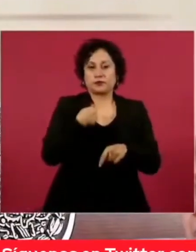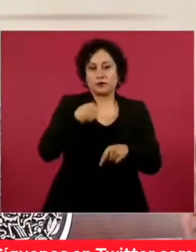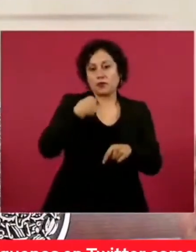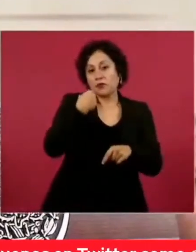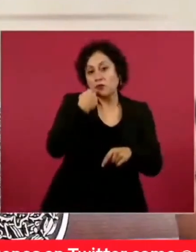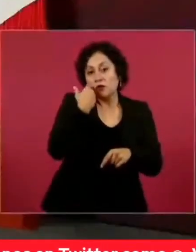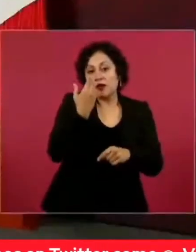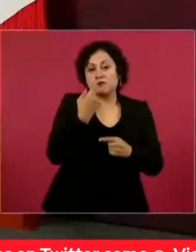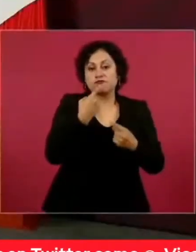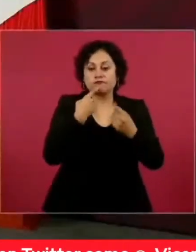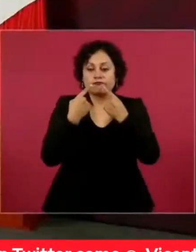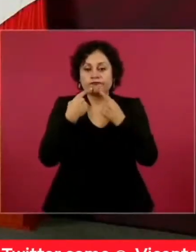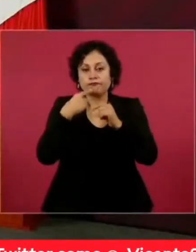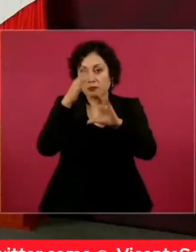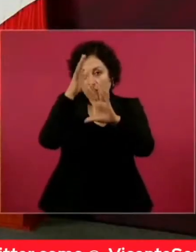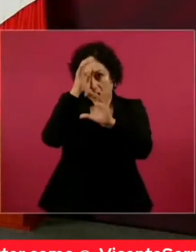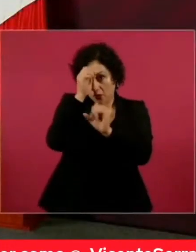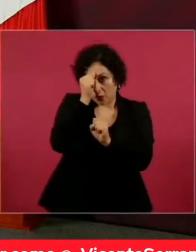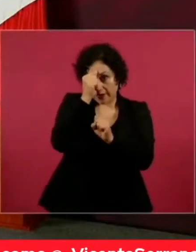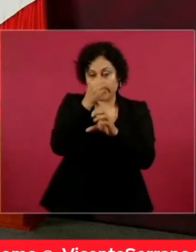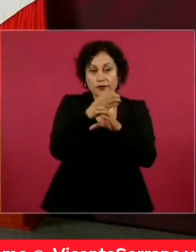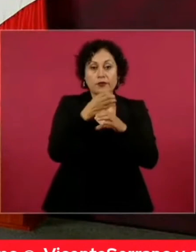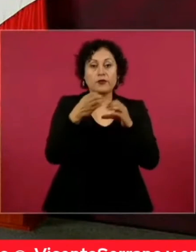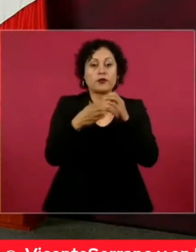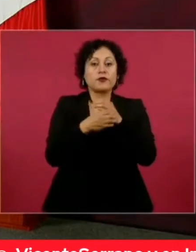24 productos de la canasta básica.